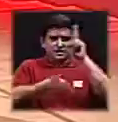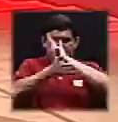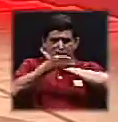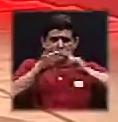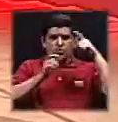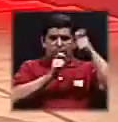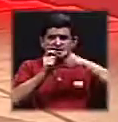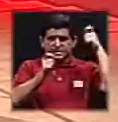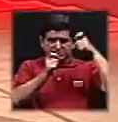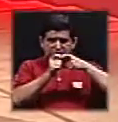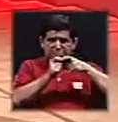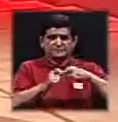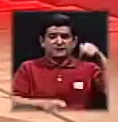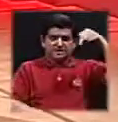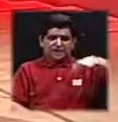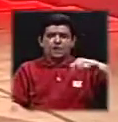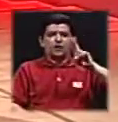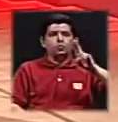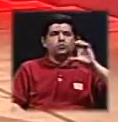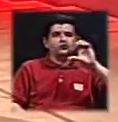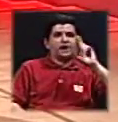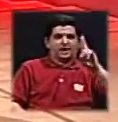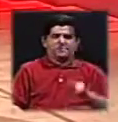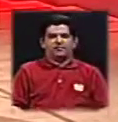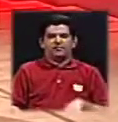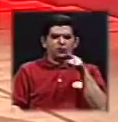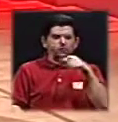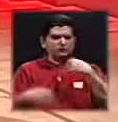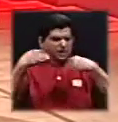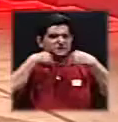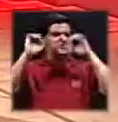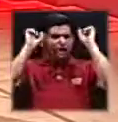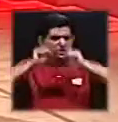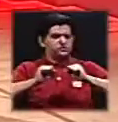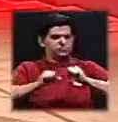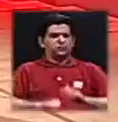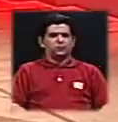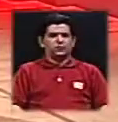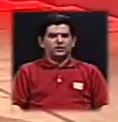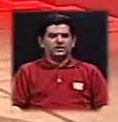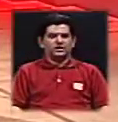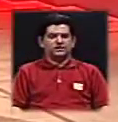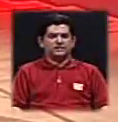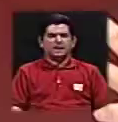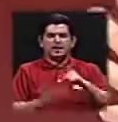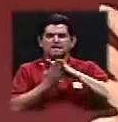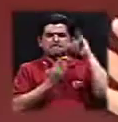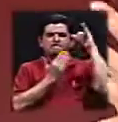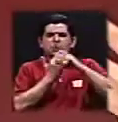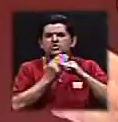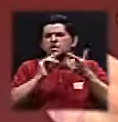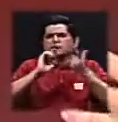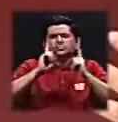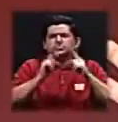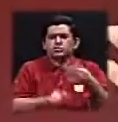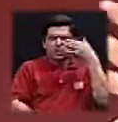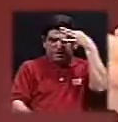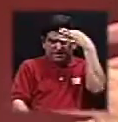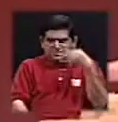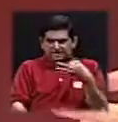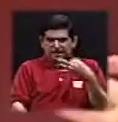y específicamente la Universidad de Costa Rica. ¿Nos podría ampliar un poco más acerca de qué proyectos, algunos proyectos que se